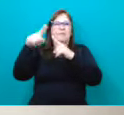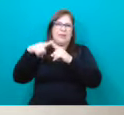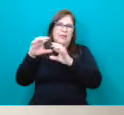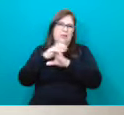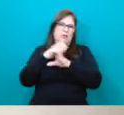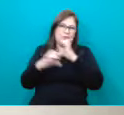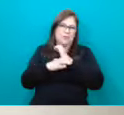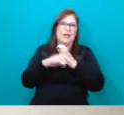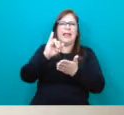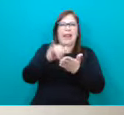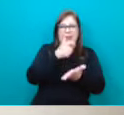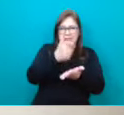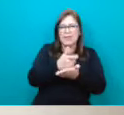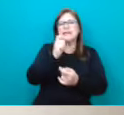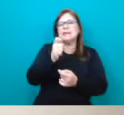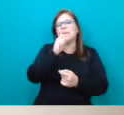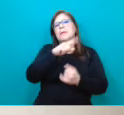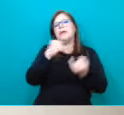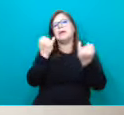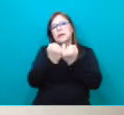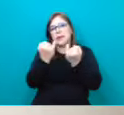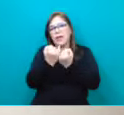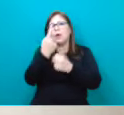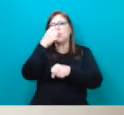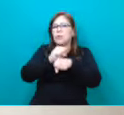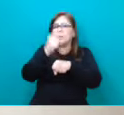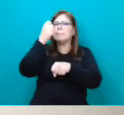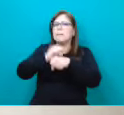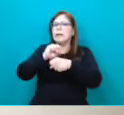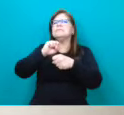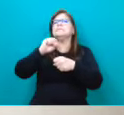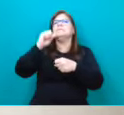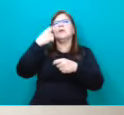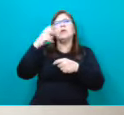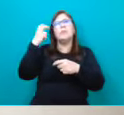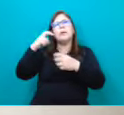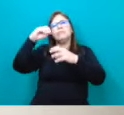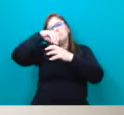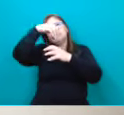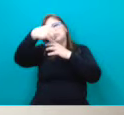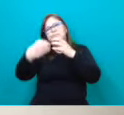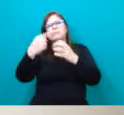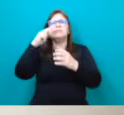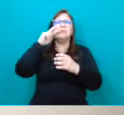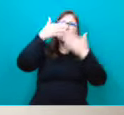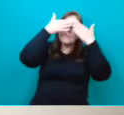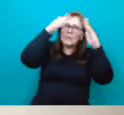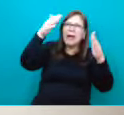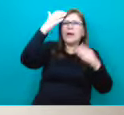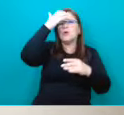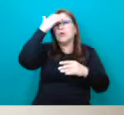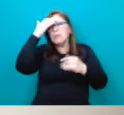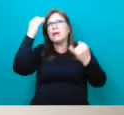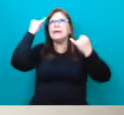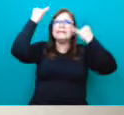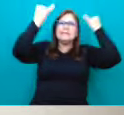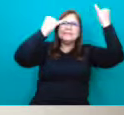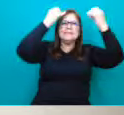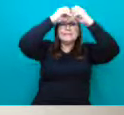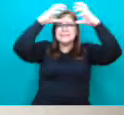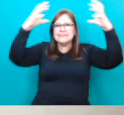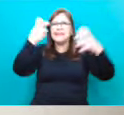¿verdad? Viajaremos cada semana a otro rincón de este maravilloso mundo para conocer, disfrutar y sobre todo volar con la